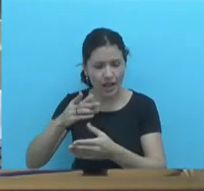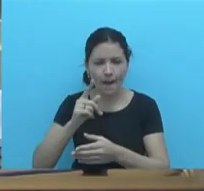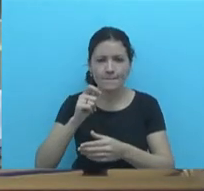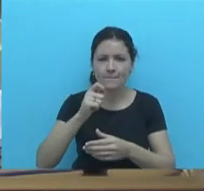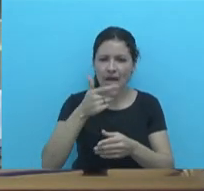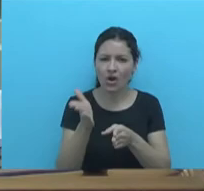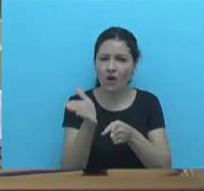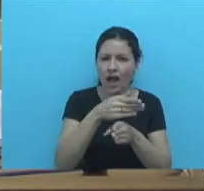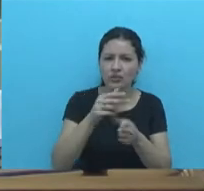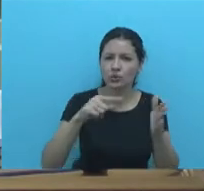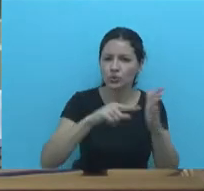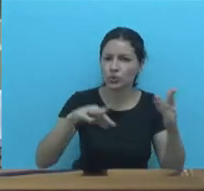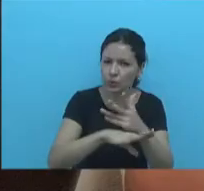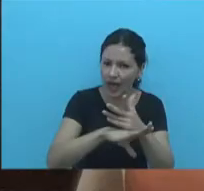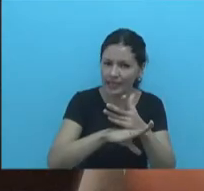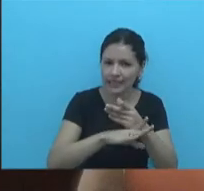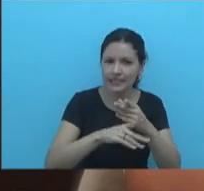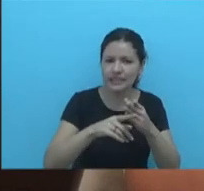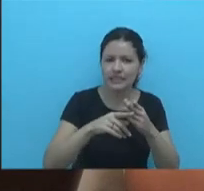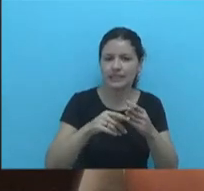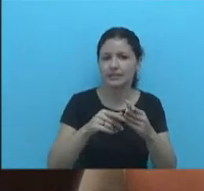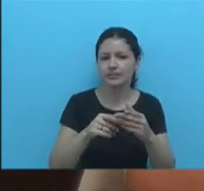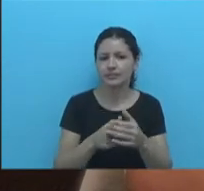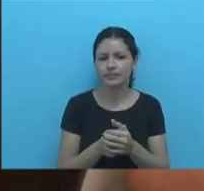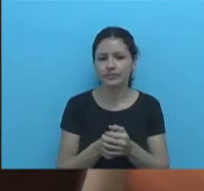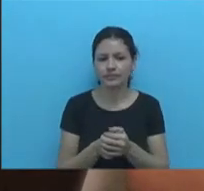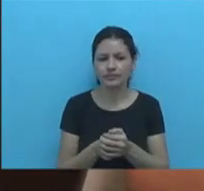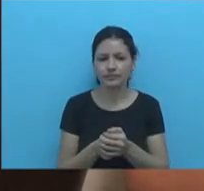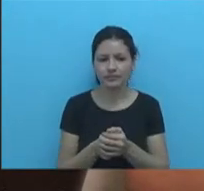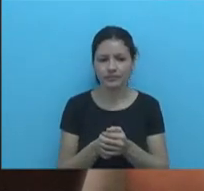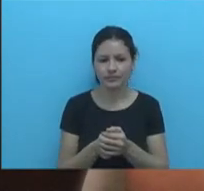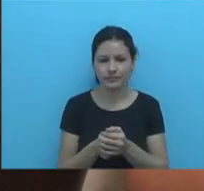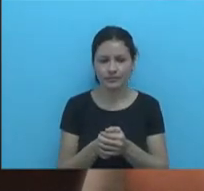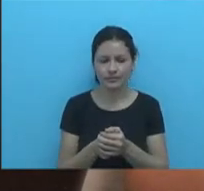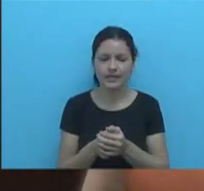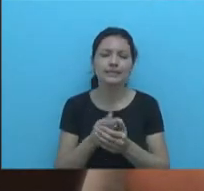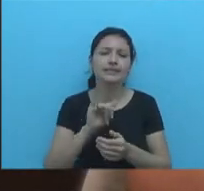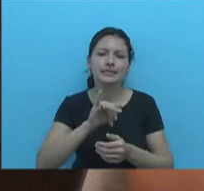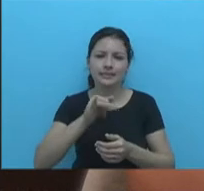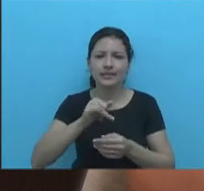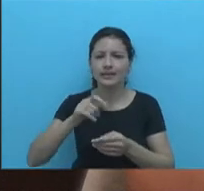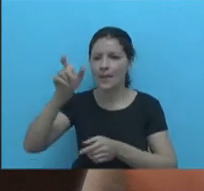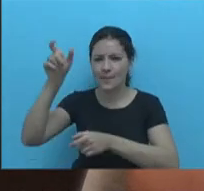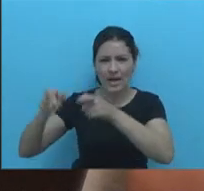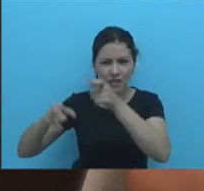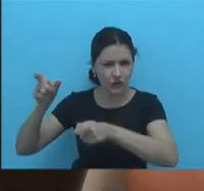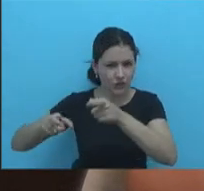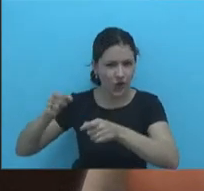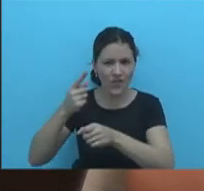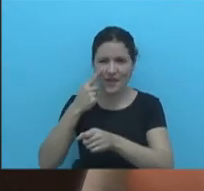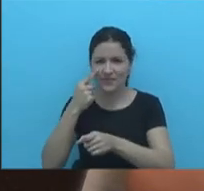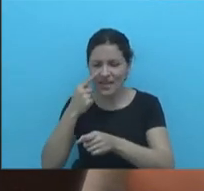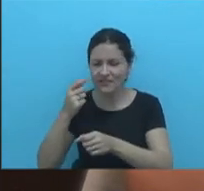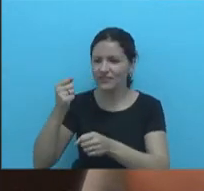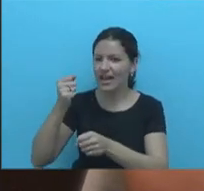Teóricamente es para la ciudad solamente, porque los del campo ellos saben el cuidado que necesitan los animales, la forma